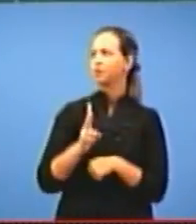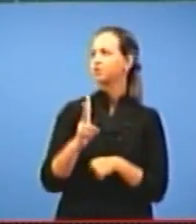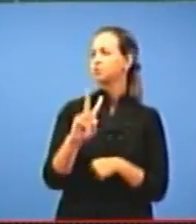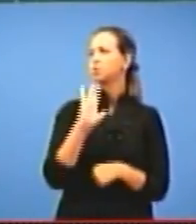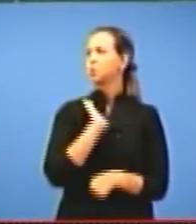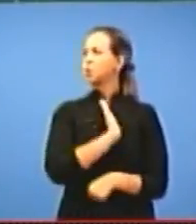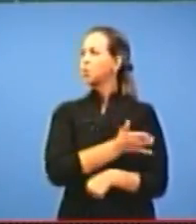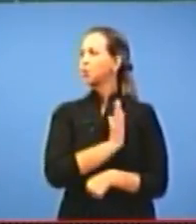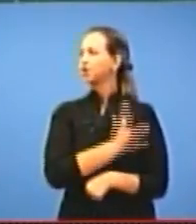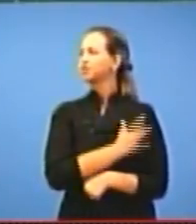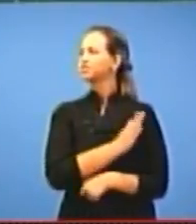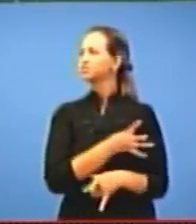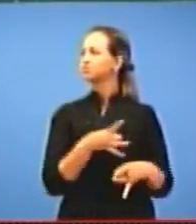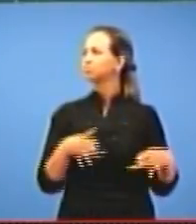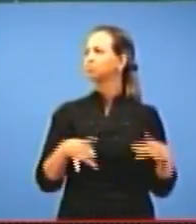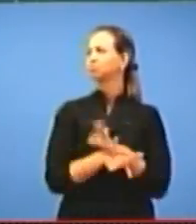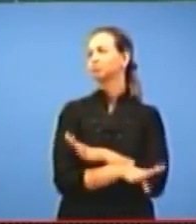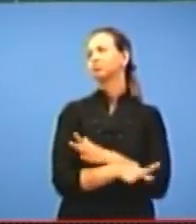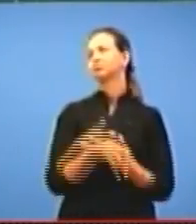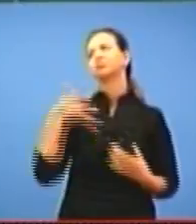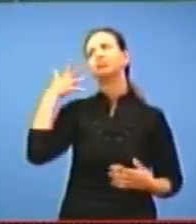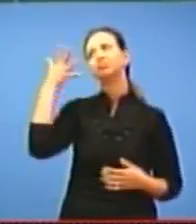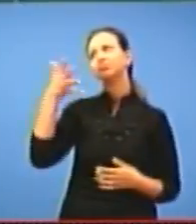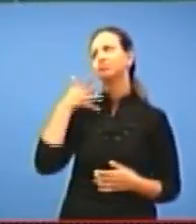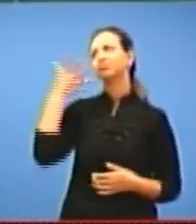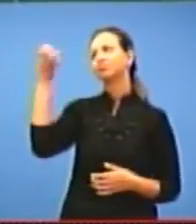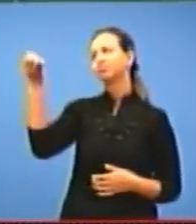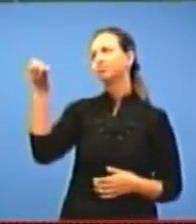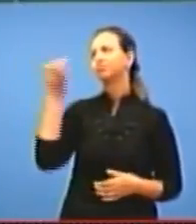Coloca bien firme en nuestro corazón tu palabra revelada,